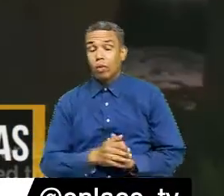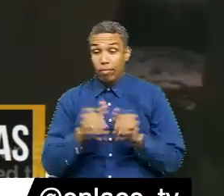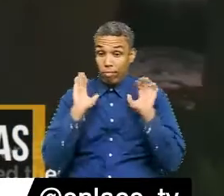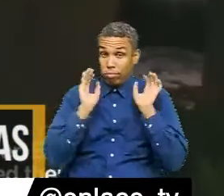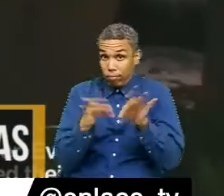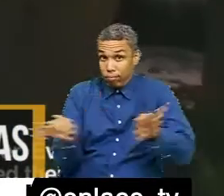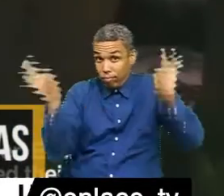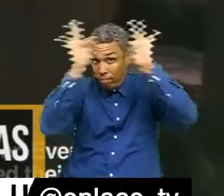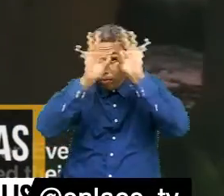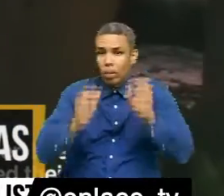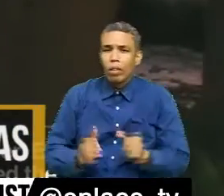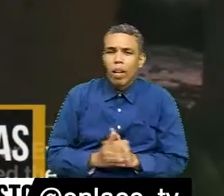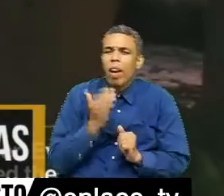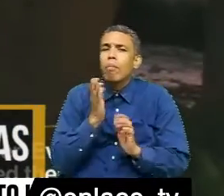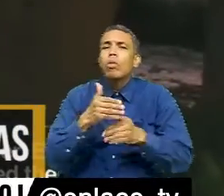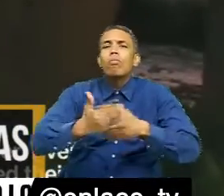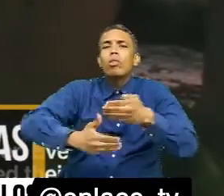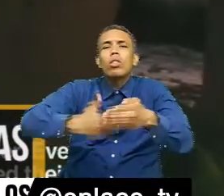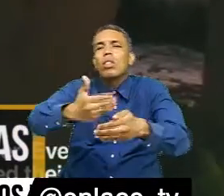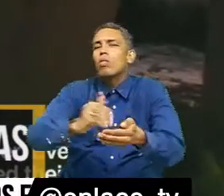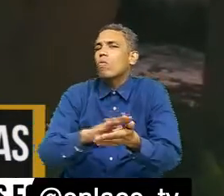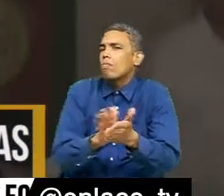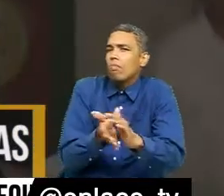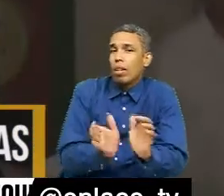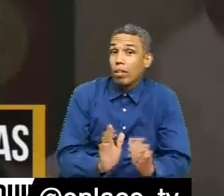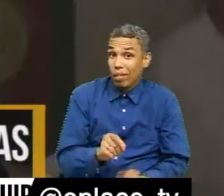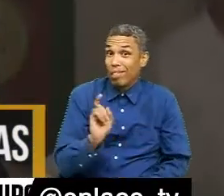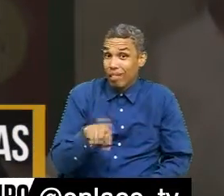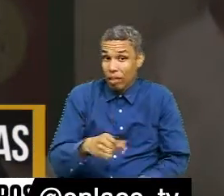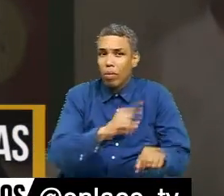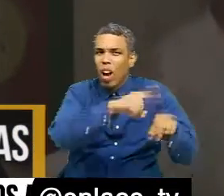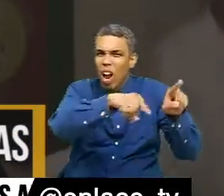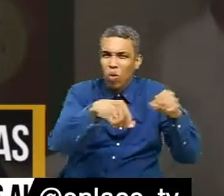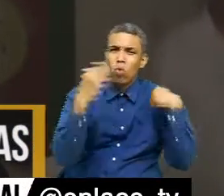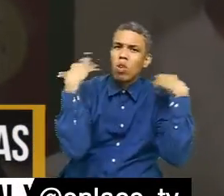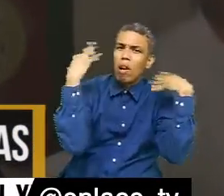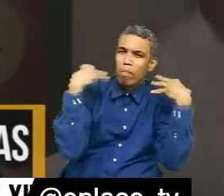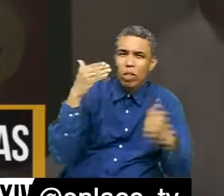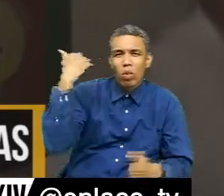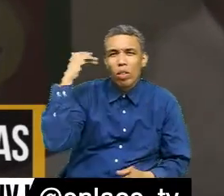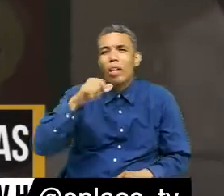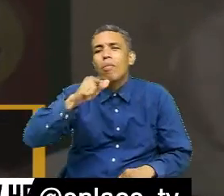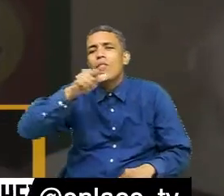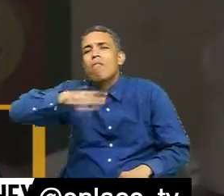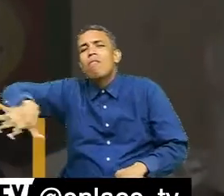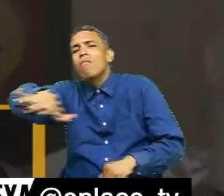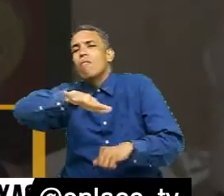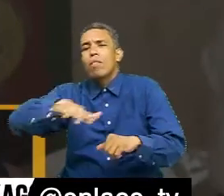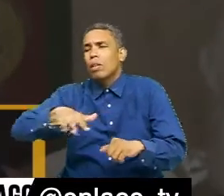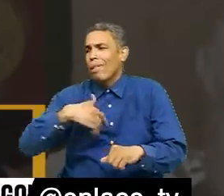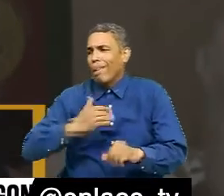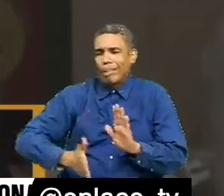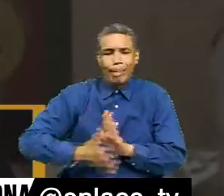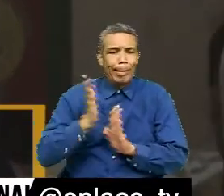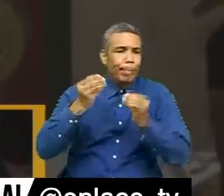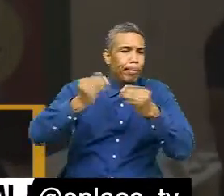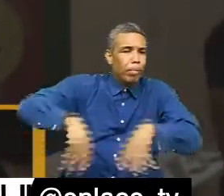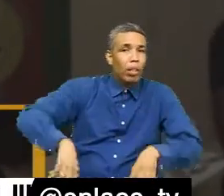histórico de paz que vive el país. Es un proceso que lleva Estado a zonas donde el gran ausente precisamente ha sido el